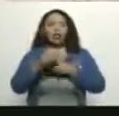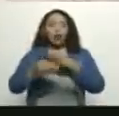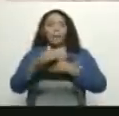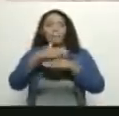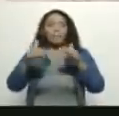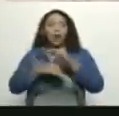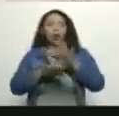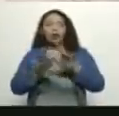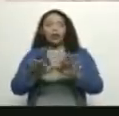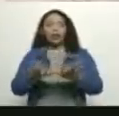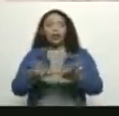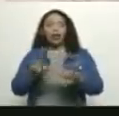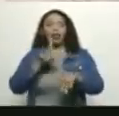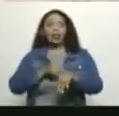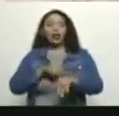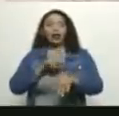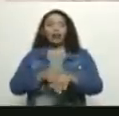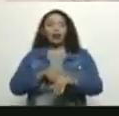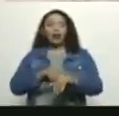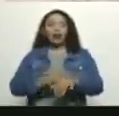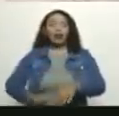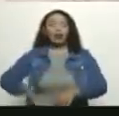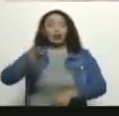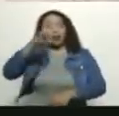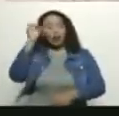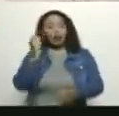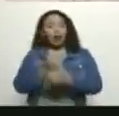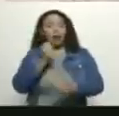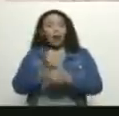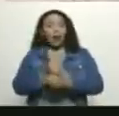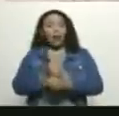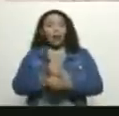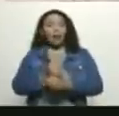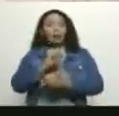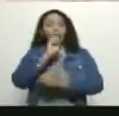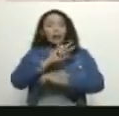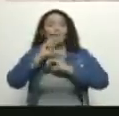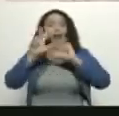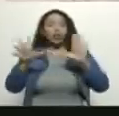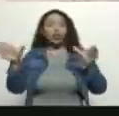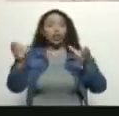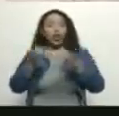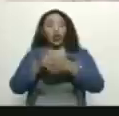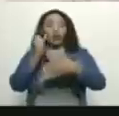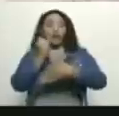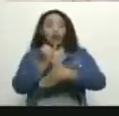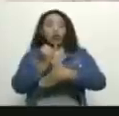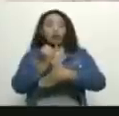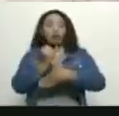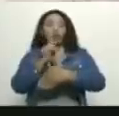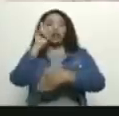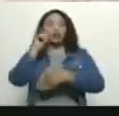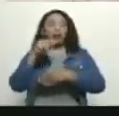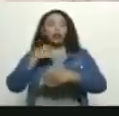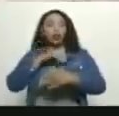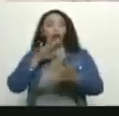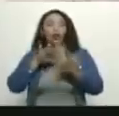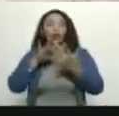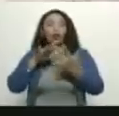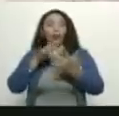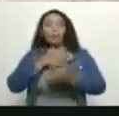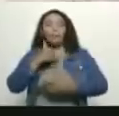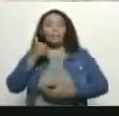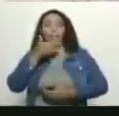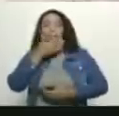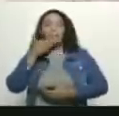su Secretaría pro tempore, por su loable labor en la conducción de esta 28ª Cumbre Iberoamericana. A la vez, transmitimos los mejores deseos